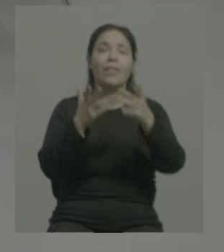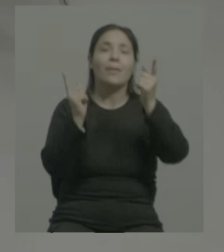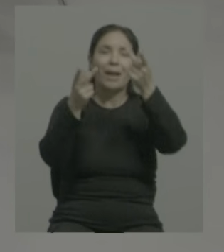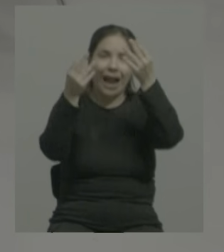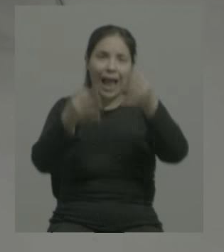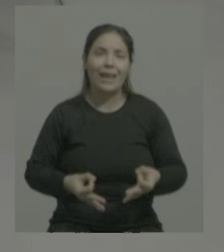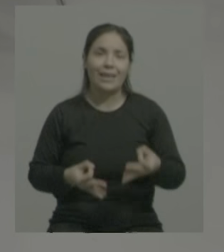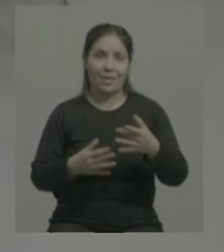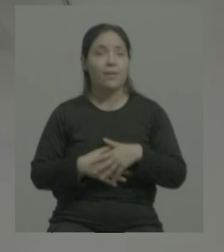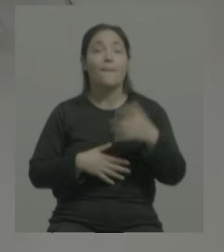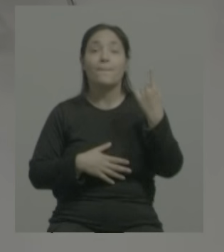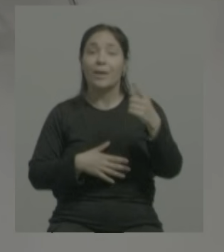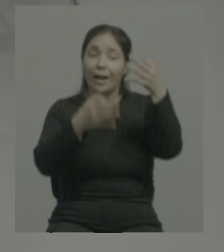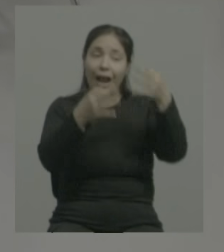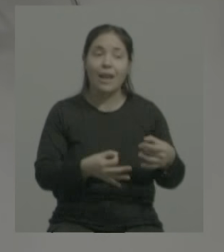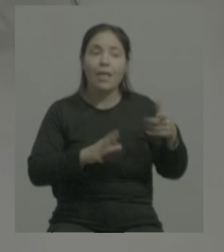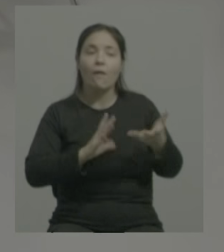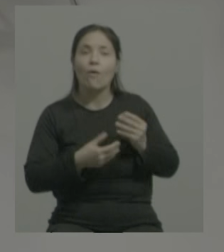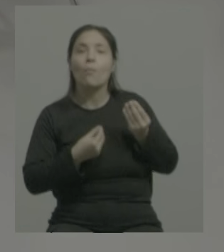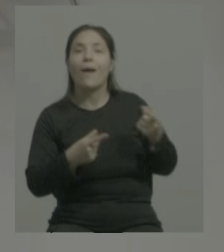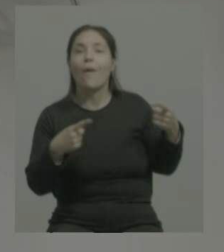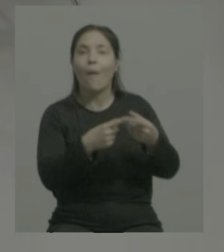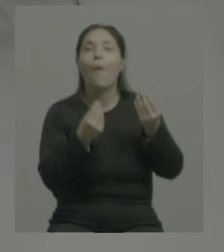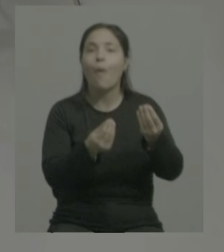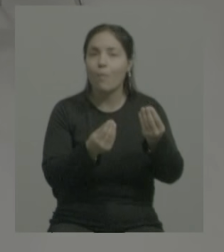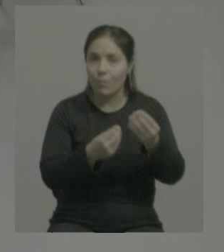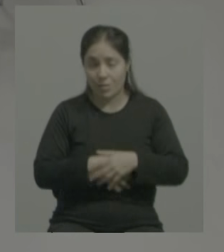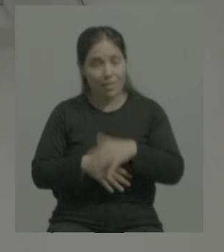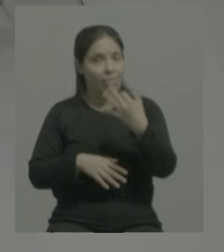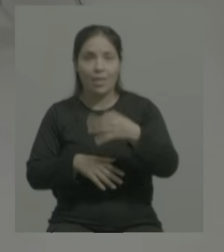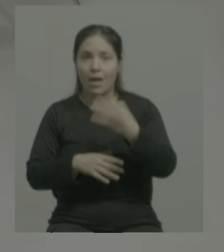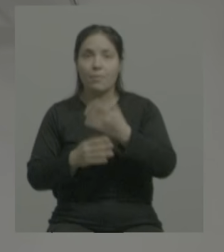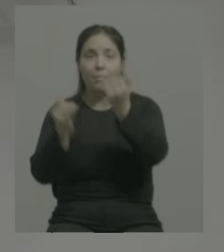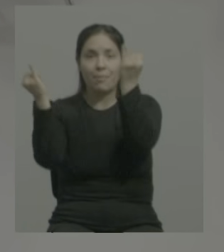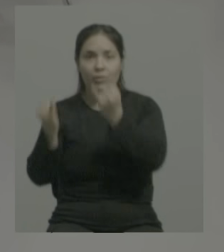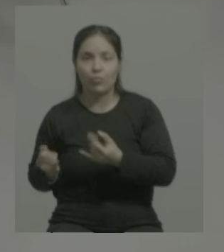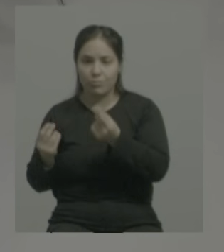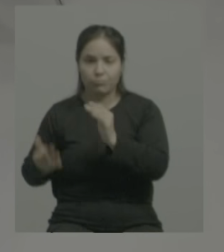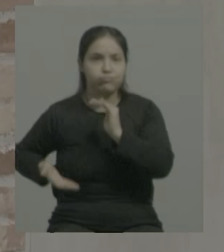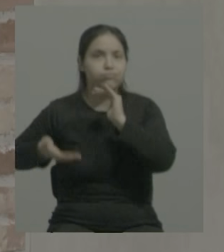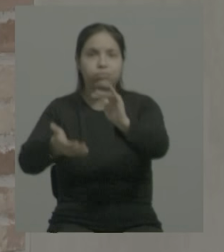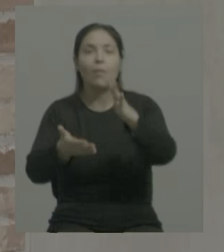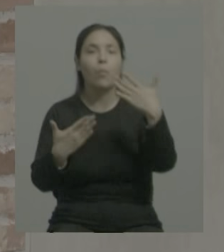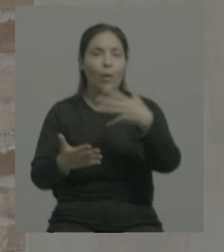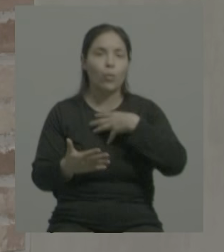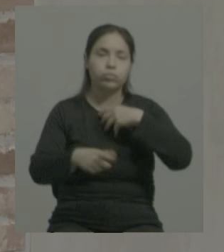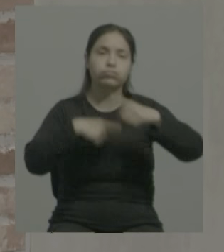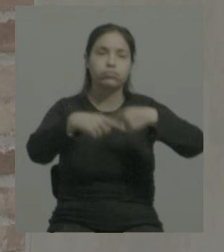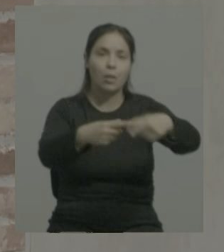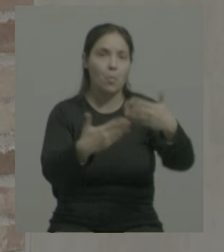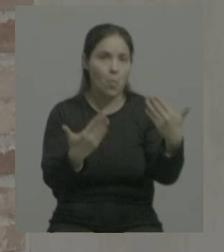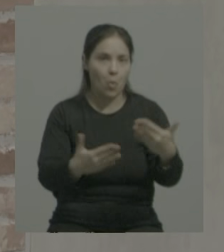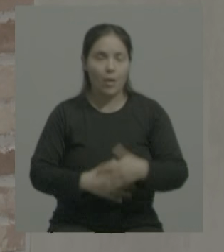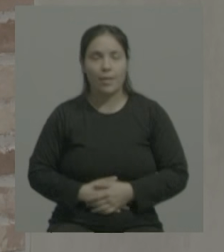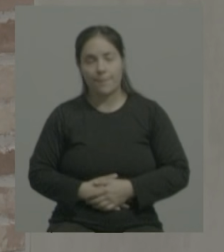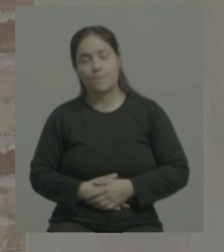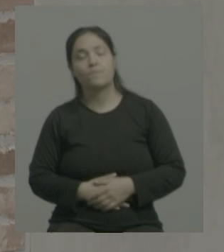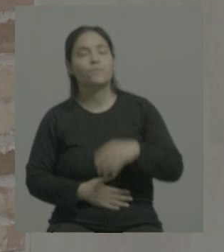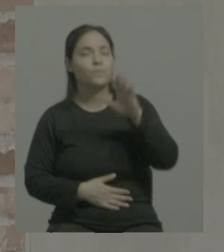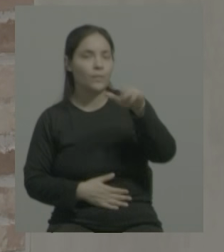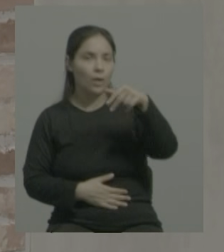que estar asegurado el presupuesto, el cual permita el dictado normal de las clases. Bueno, Noelia, no quería dejar